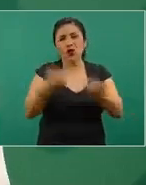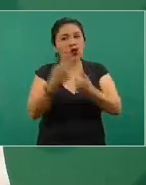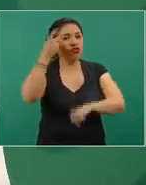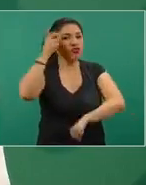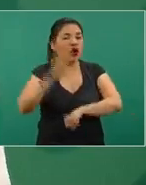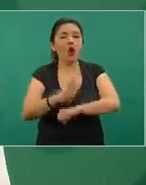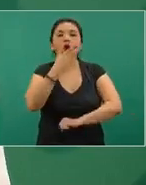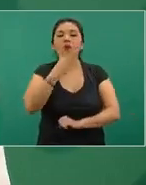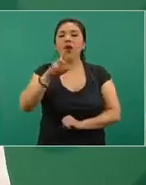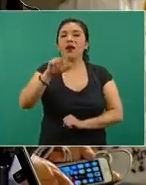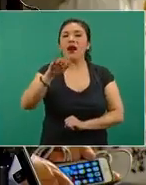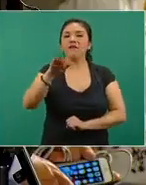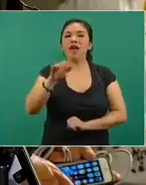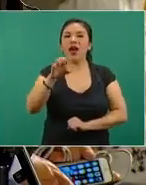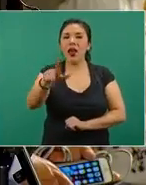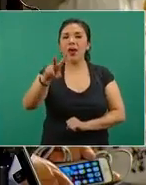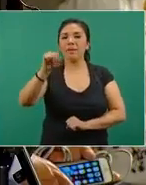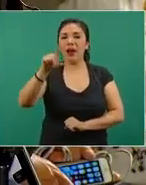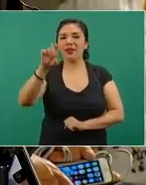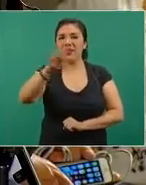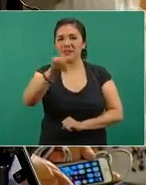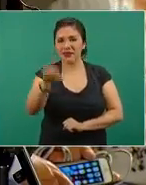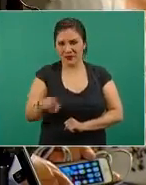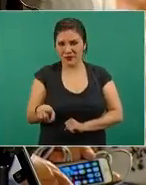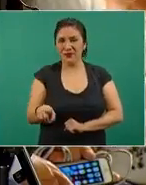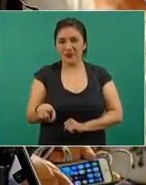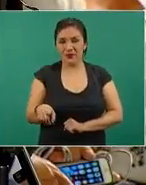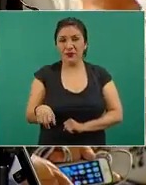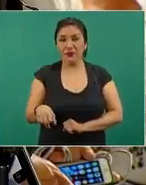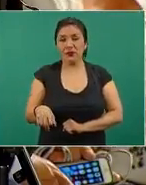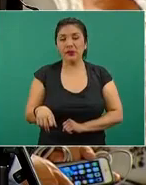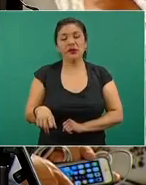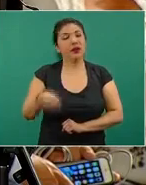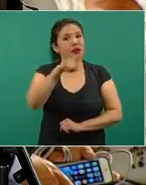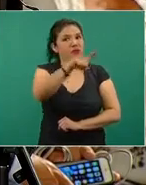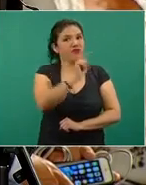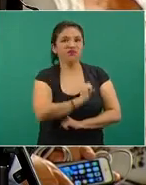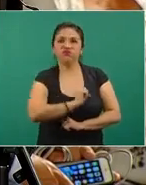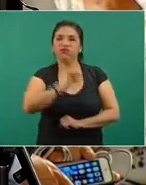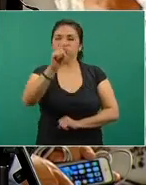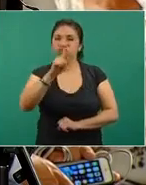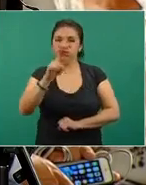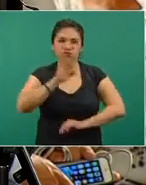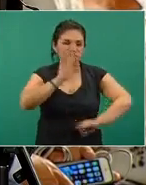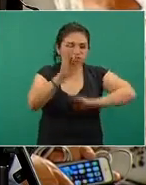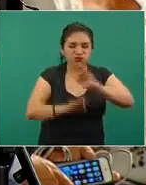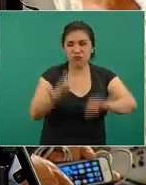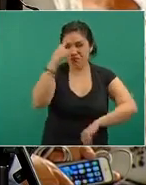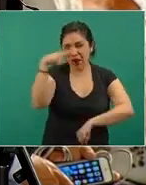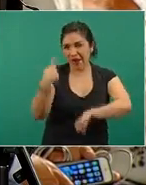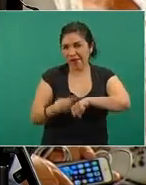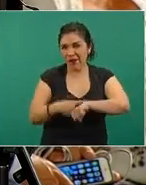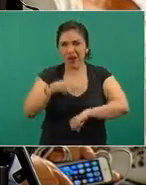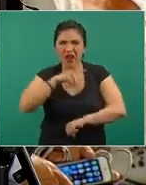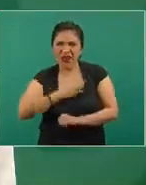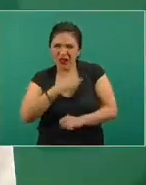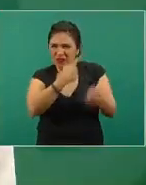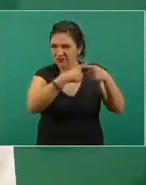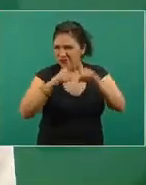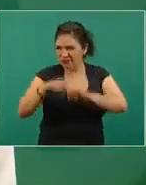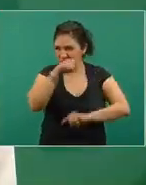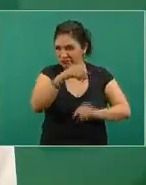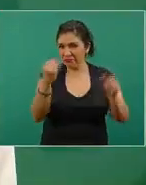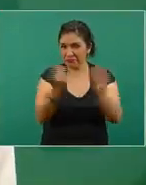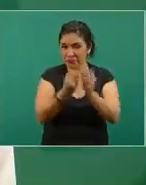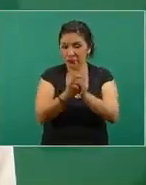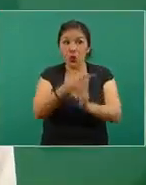el doctor Rafael Valdés, un magnífico infectólogo e internista, y